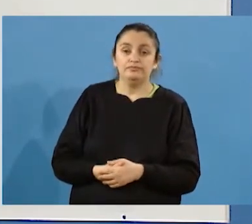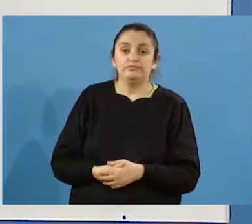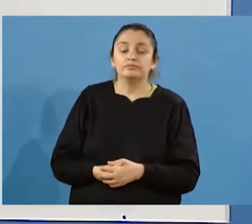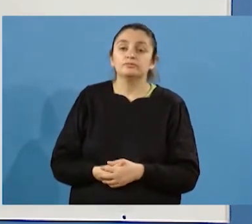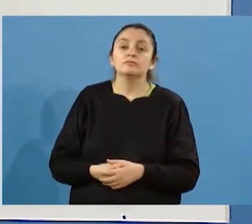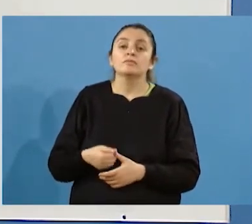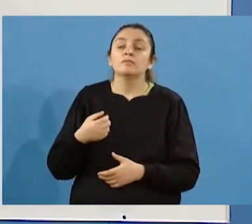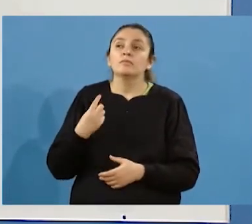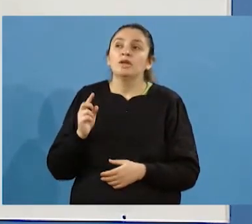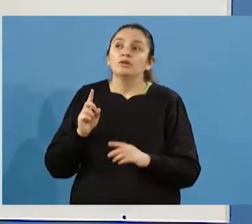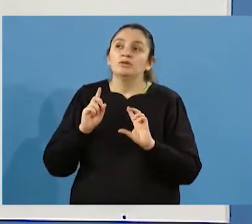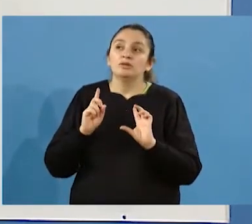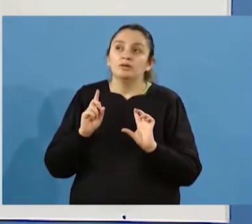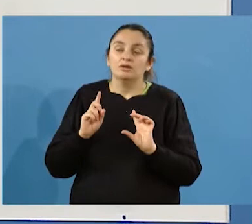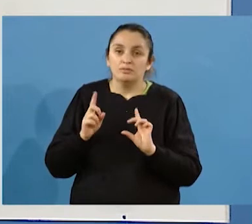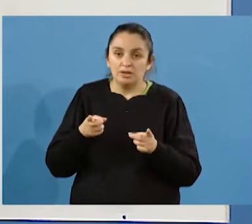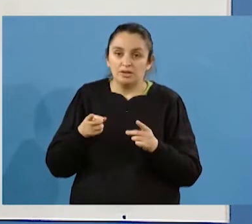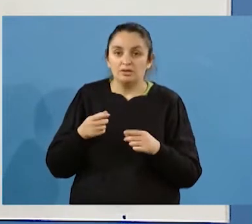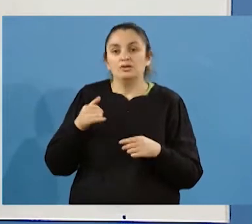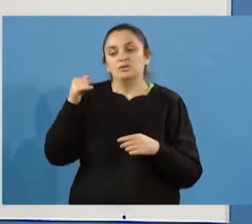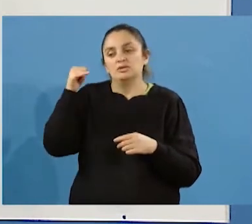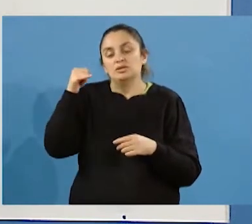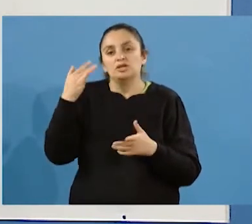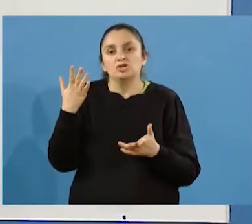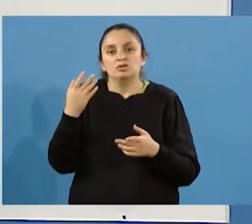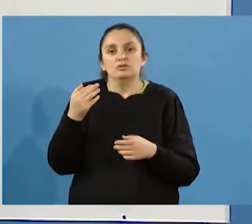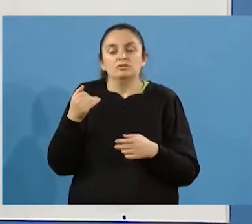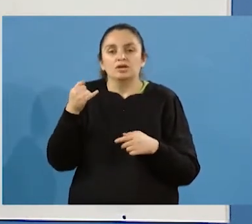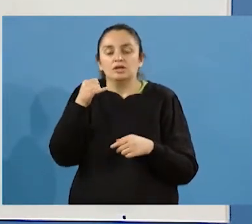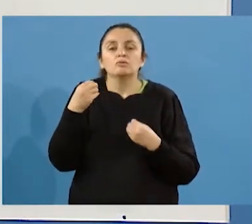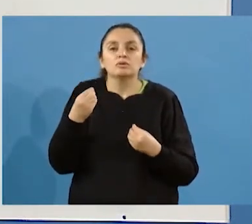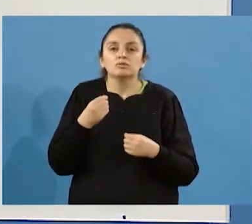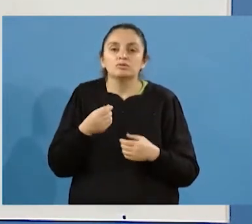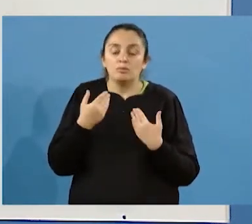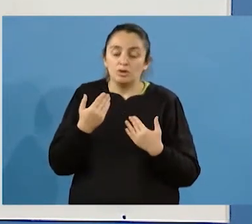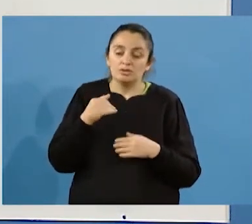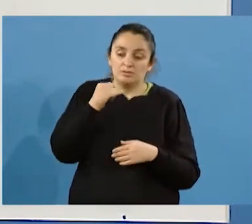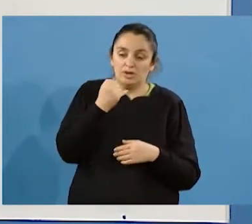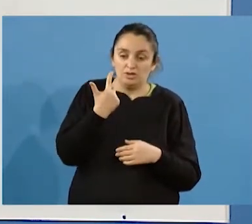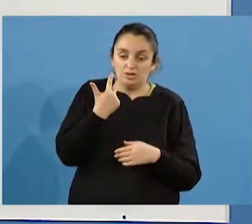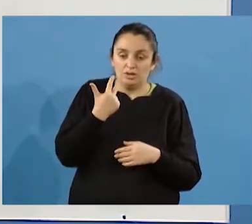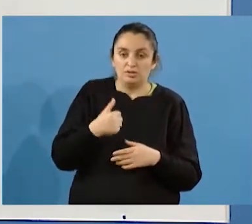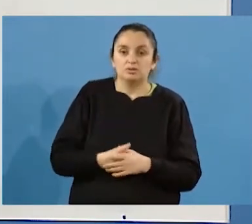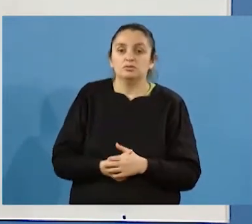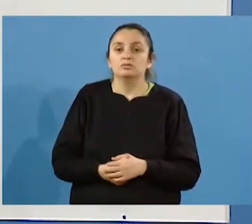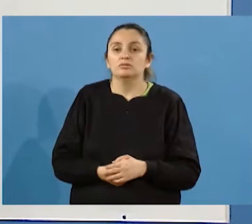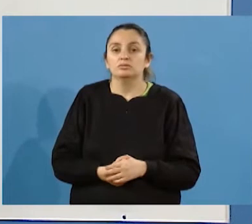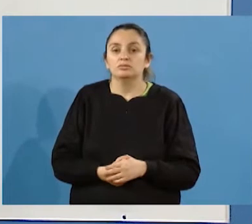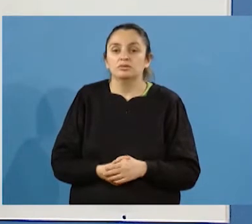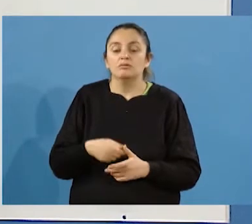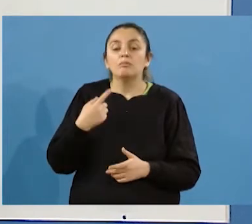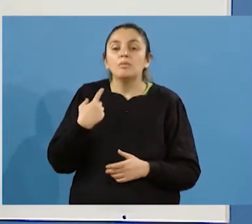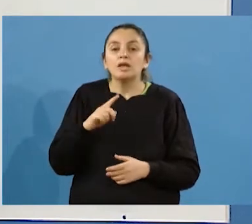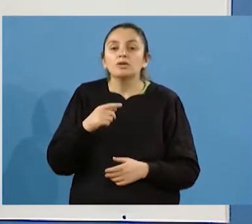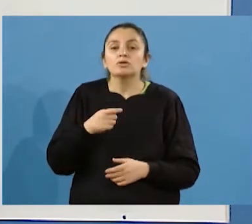también tengo que lograr el signo entonces podría poner menos 3 para poder lograr el signo pero si yo